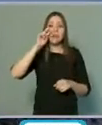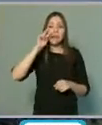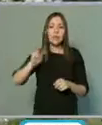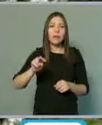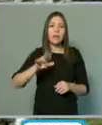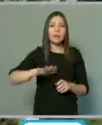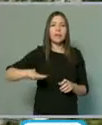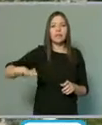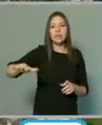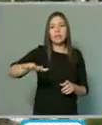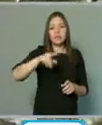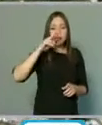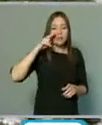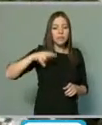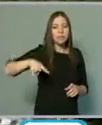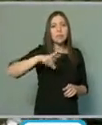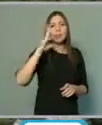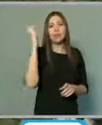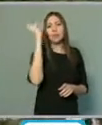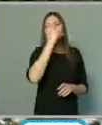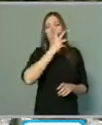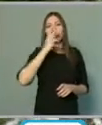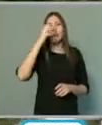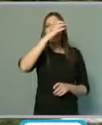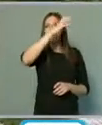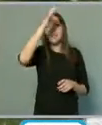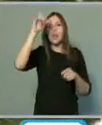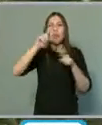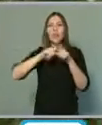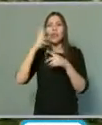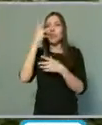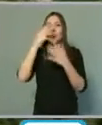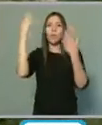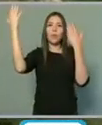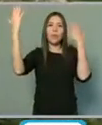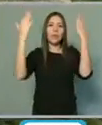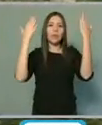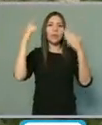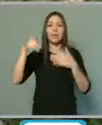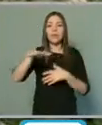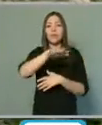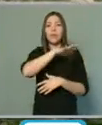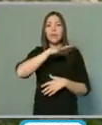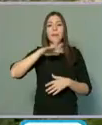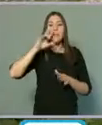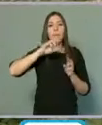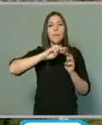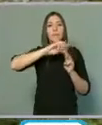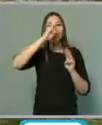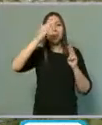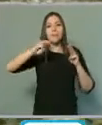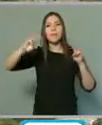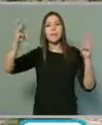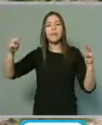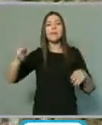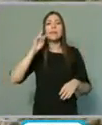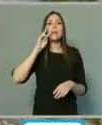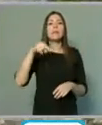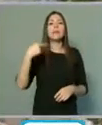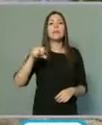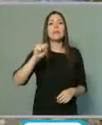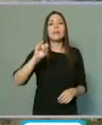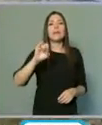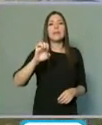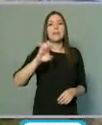con los cielos, bien lo dices, en contraste. Y bueno, toda esta Sierra Gorda que es verdaderamente maravillosa, ya la hemos visto en otras